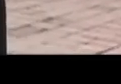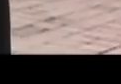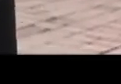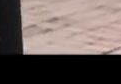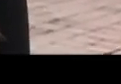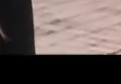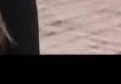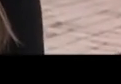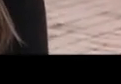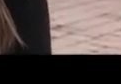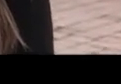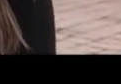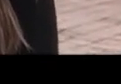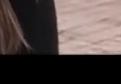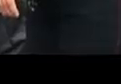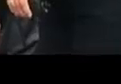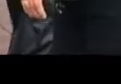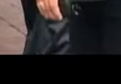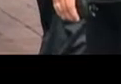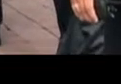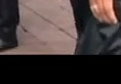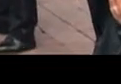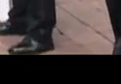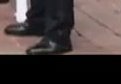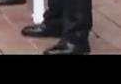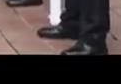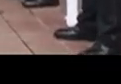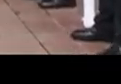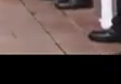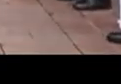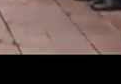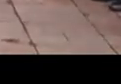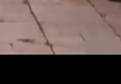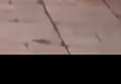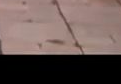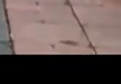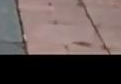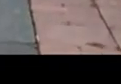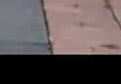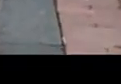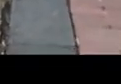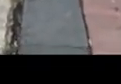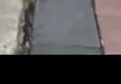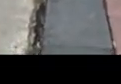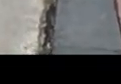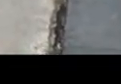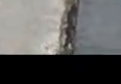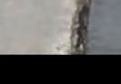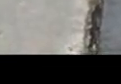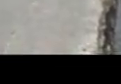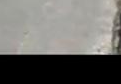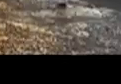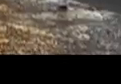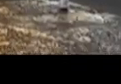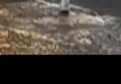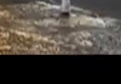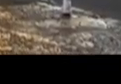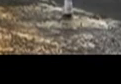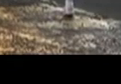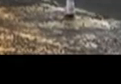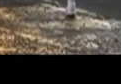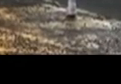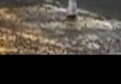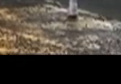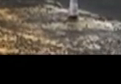septiembre en el Centro Cultural Jaime Torres Bodet de Zacatenco, Ciudad de México. Te comento, Ana, que este